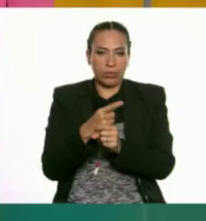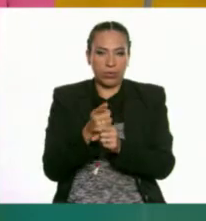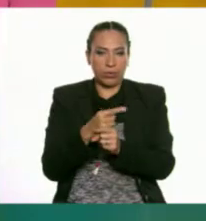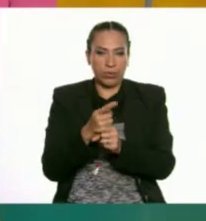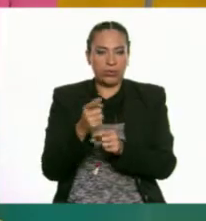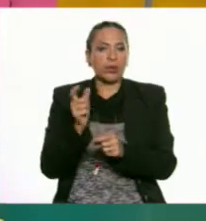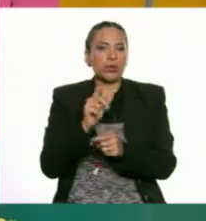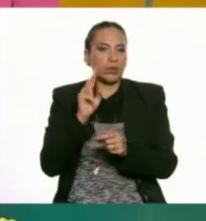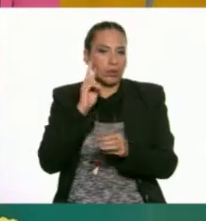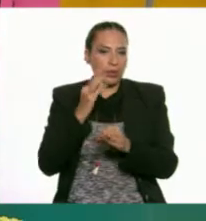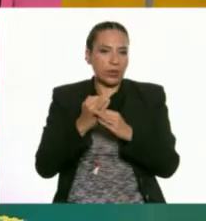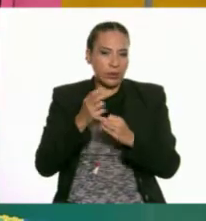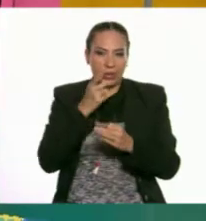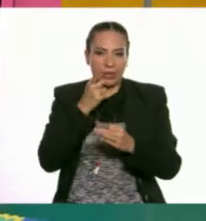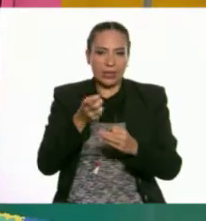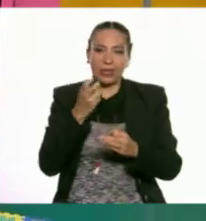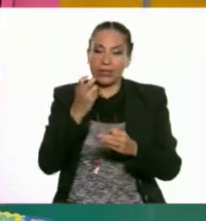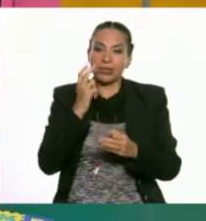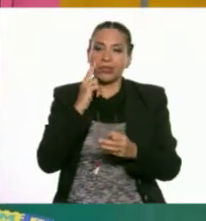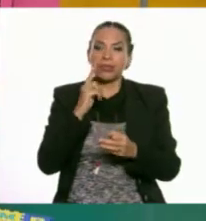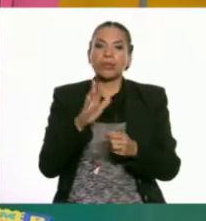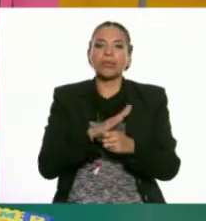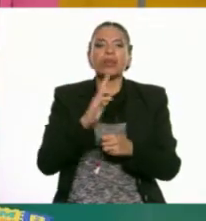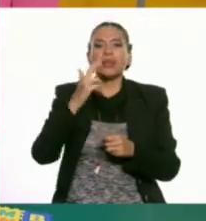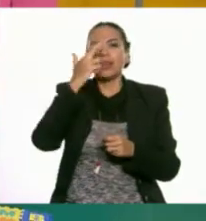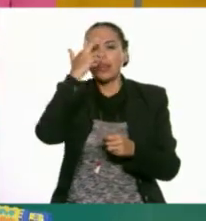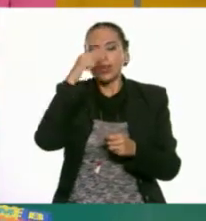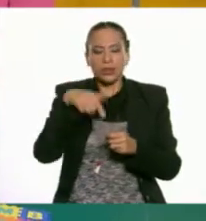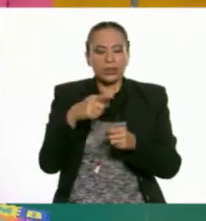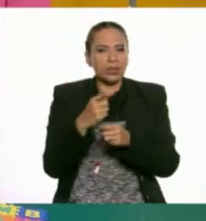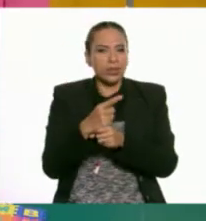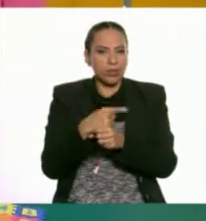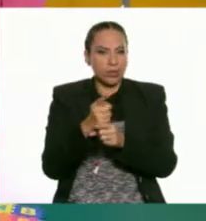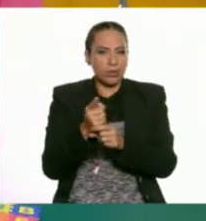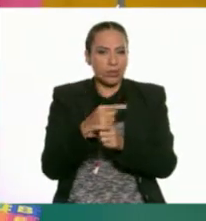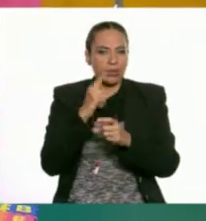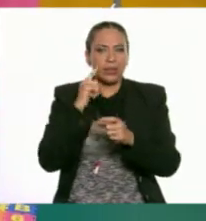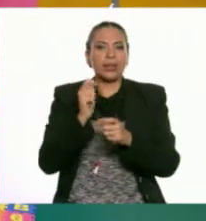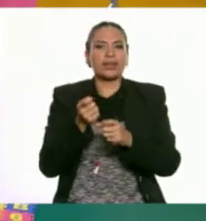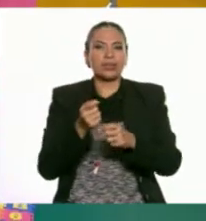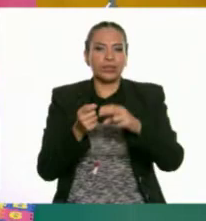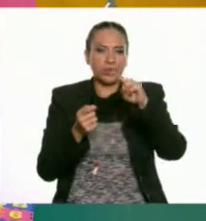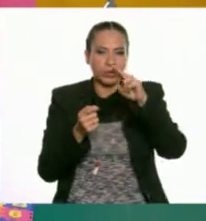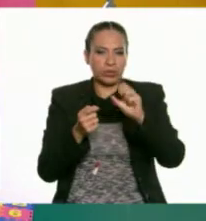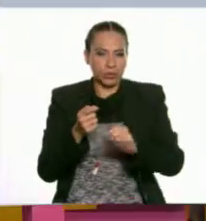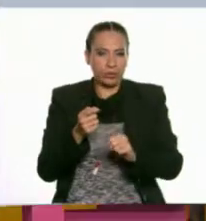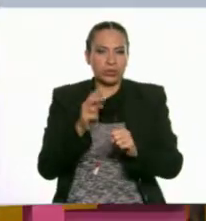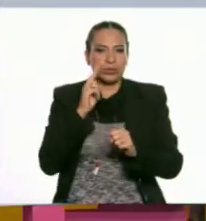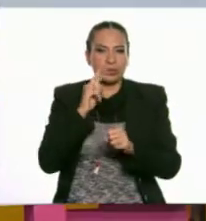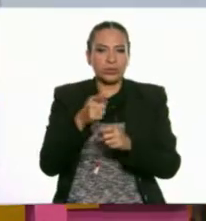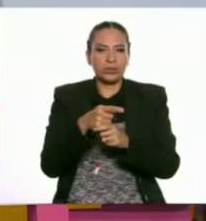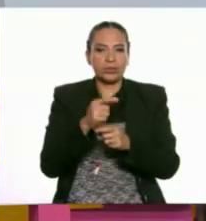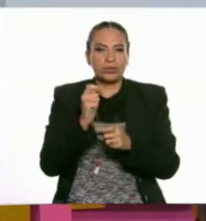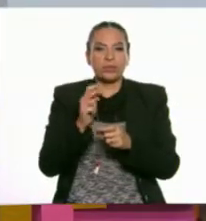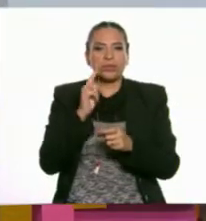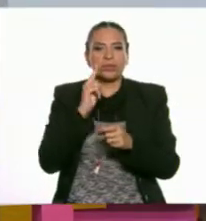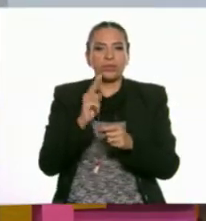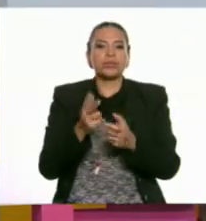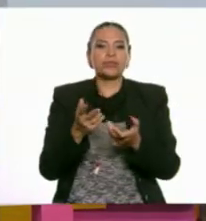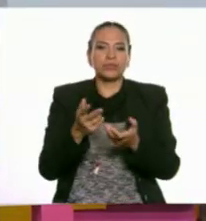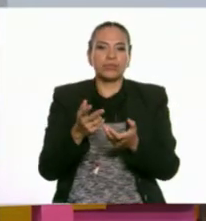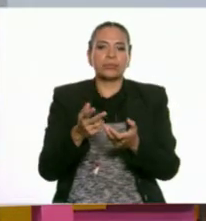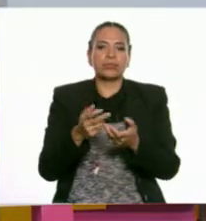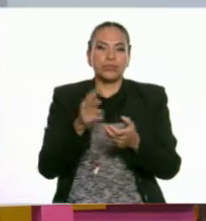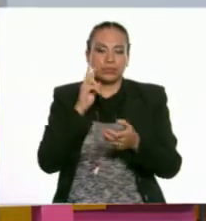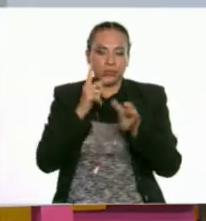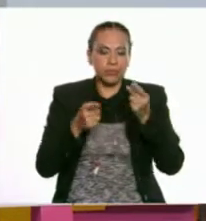mueva como nos estabas diciendo. Exacto, porque recuerden que la brújula sigue los polos de la Tierra. Y si yo le acerco otro campo magnético,